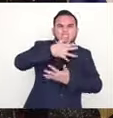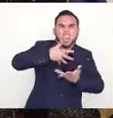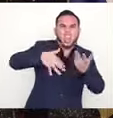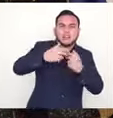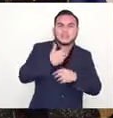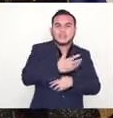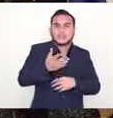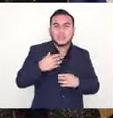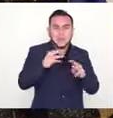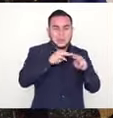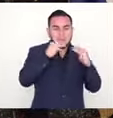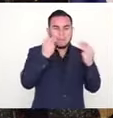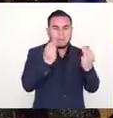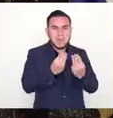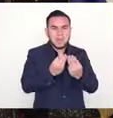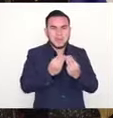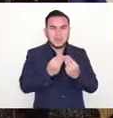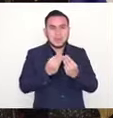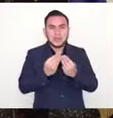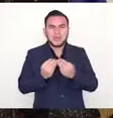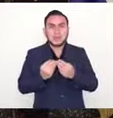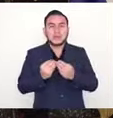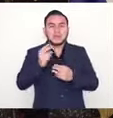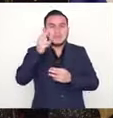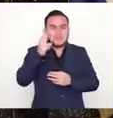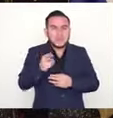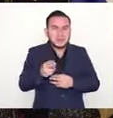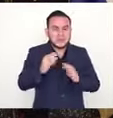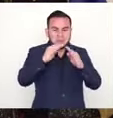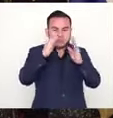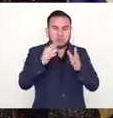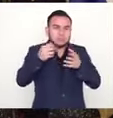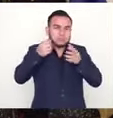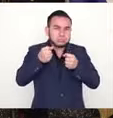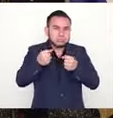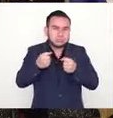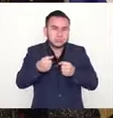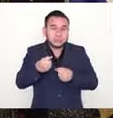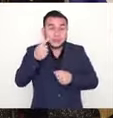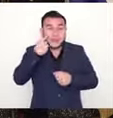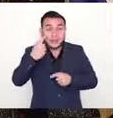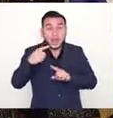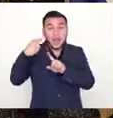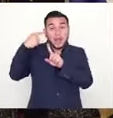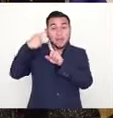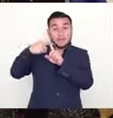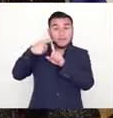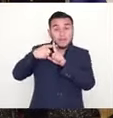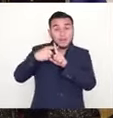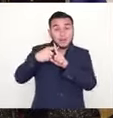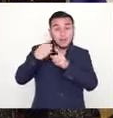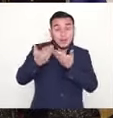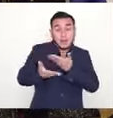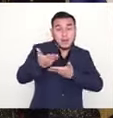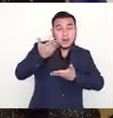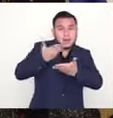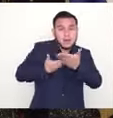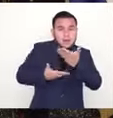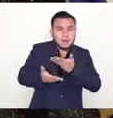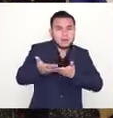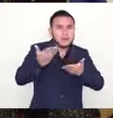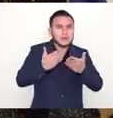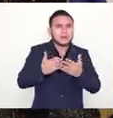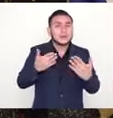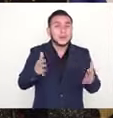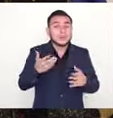las celdas entonces nos estamos acusando de regresar a abril de este año será la gran negociación supuestamente que